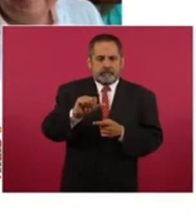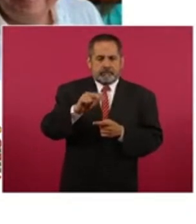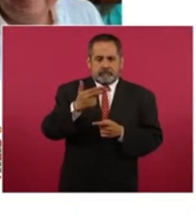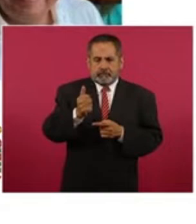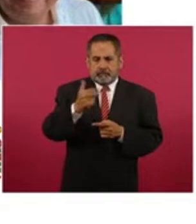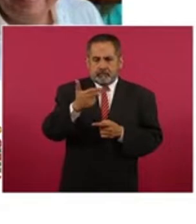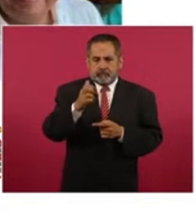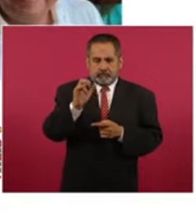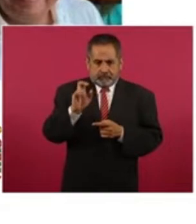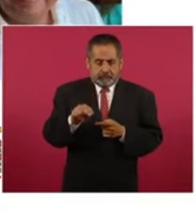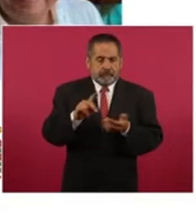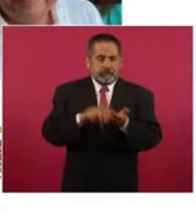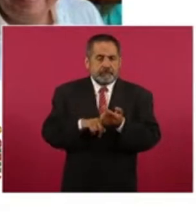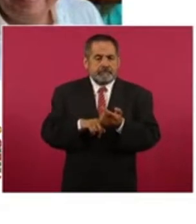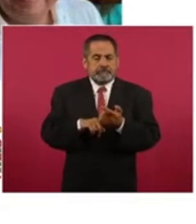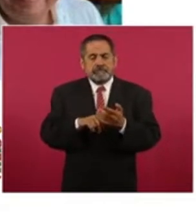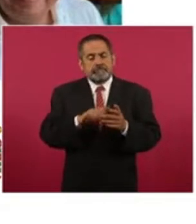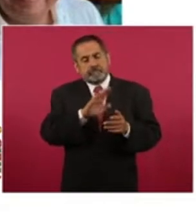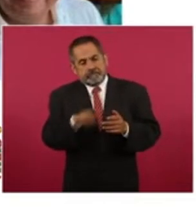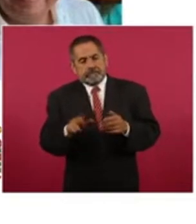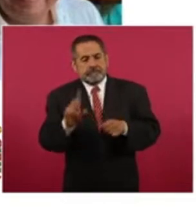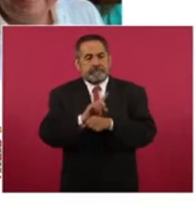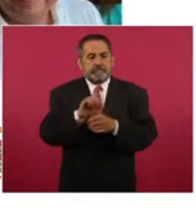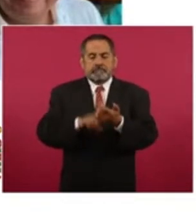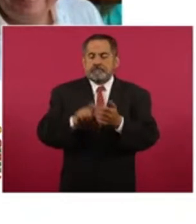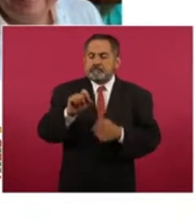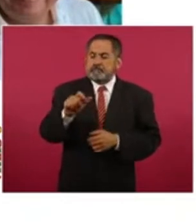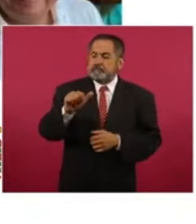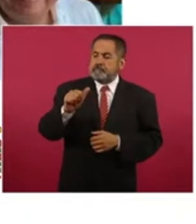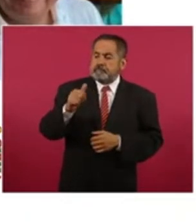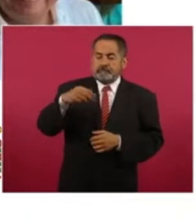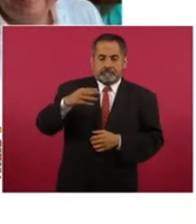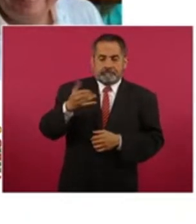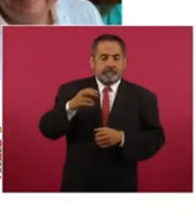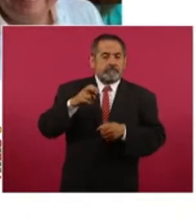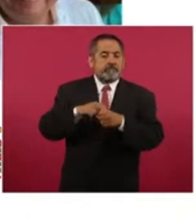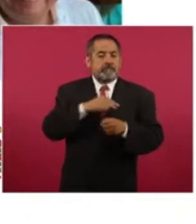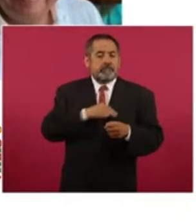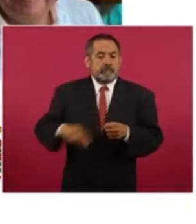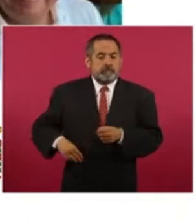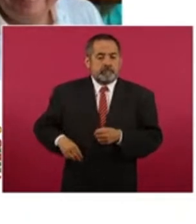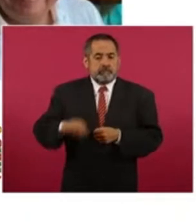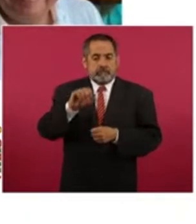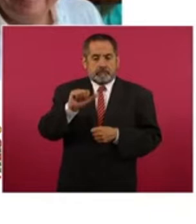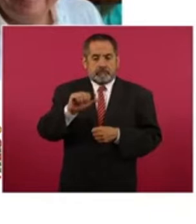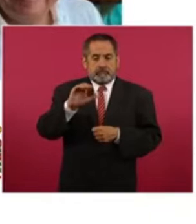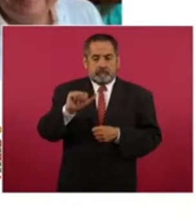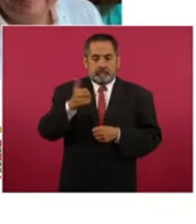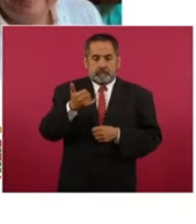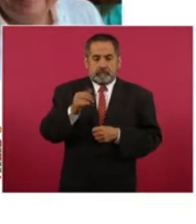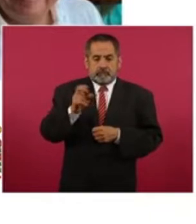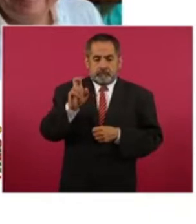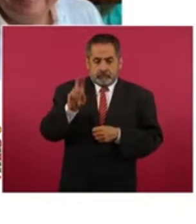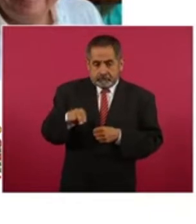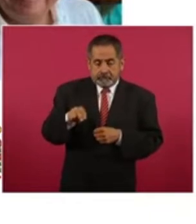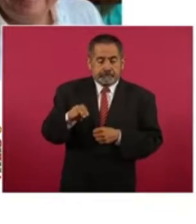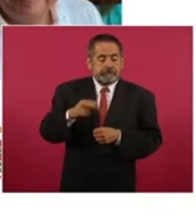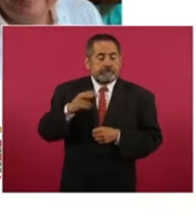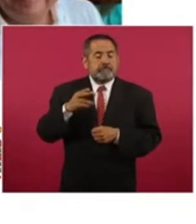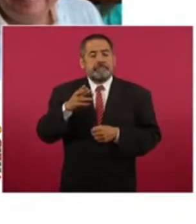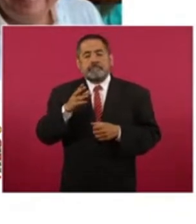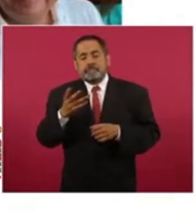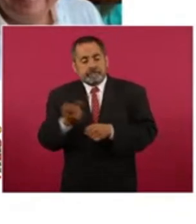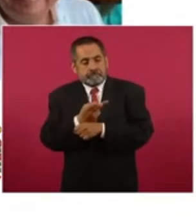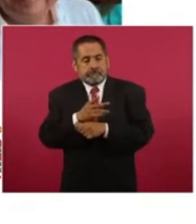en un evento acontecido el 26 de mayo pasado en el municipio de Acayucan, se han hecho por parte de la